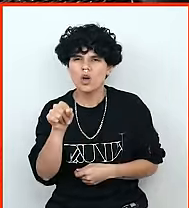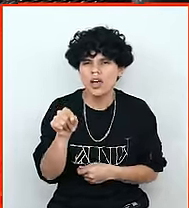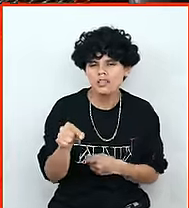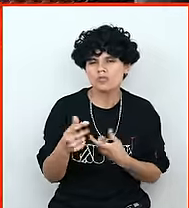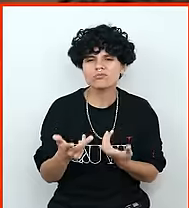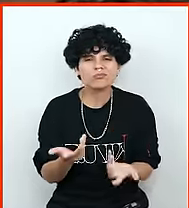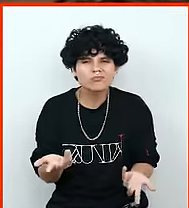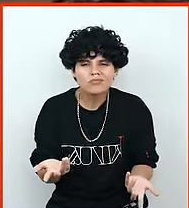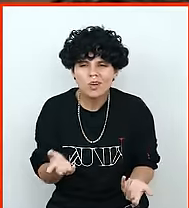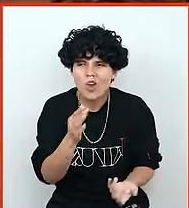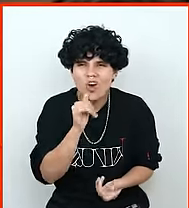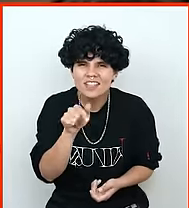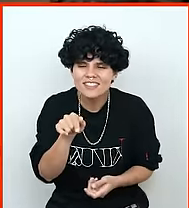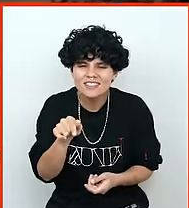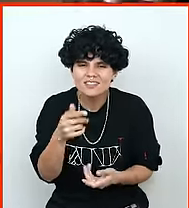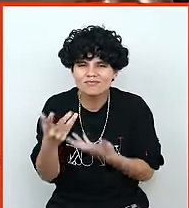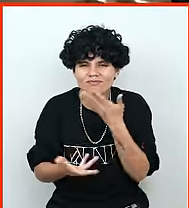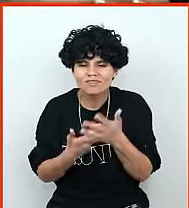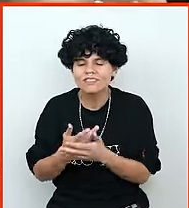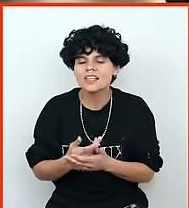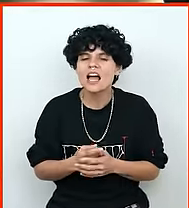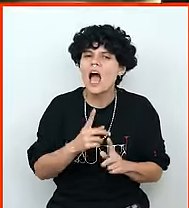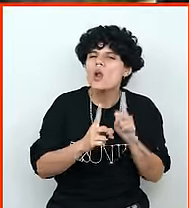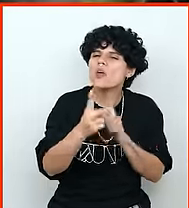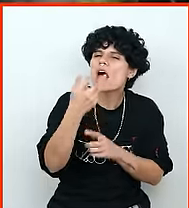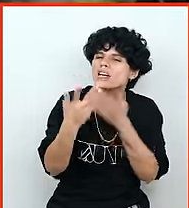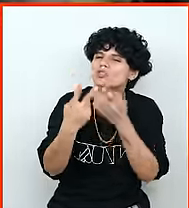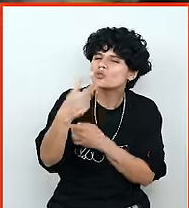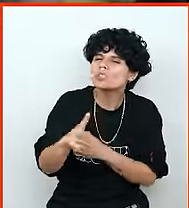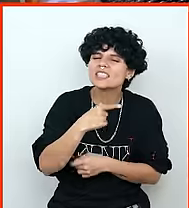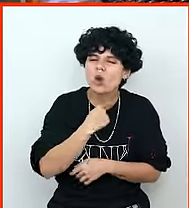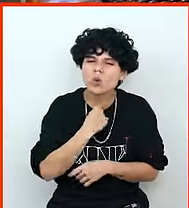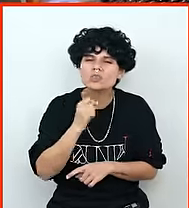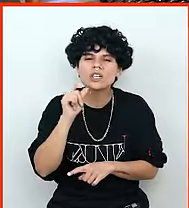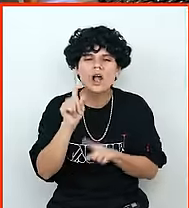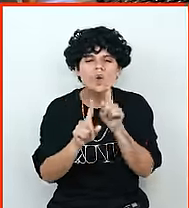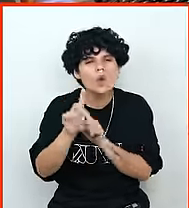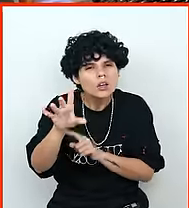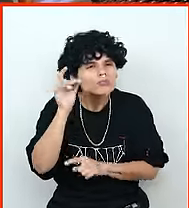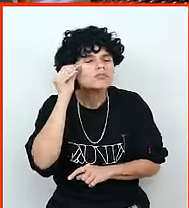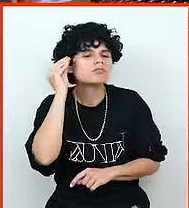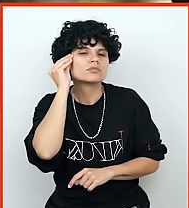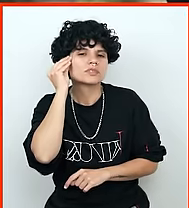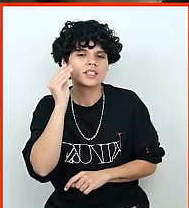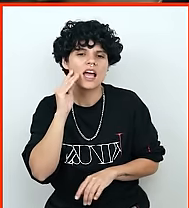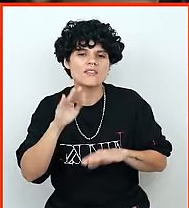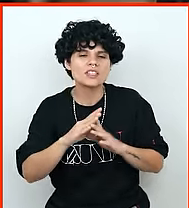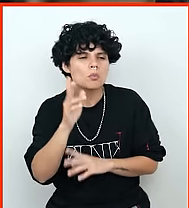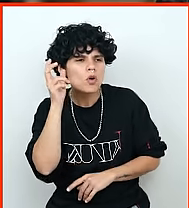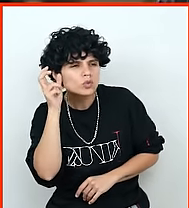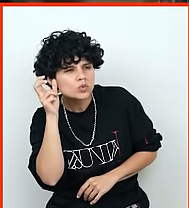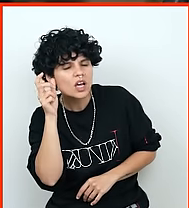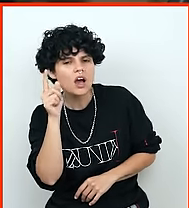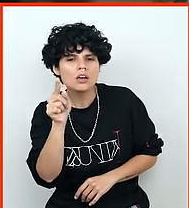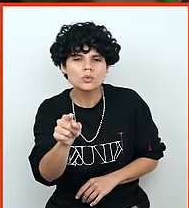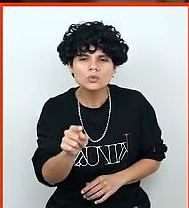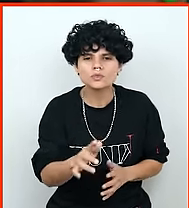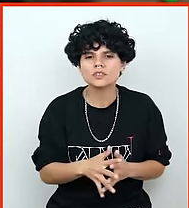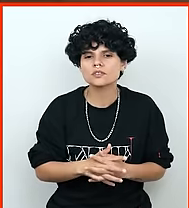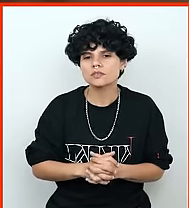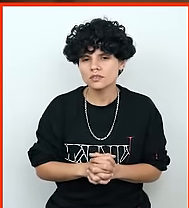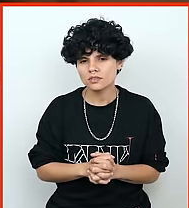eso, pues, ¿cachai? ¿Y hay alguna rima de un rapero chino que te guste? ¿No? Así que, una pequeña, así que, oye, bueno, esta weá, cuando la escuché,